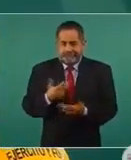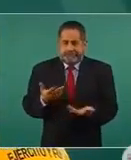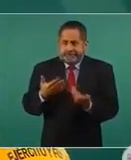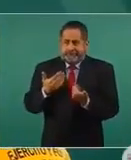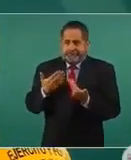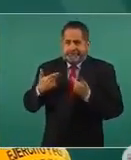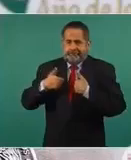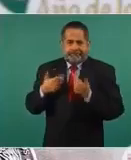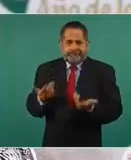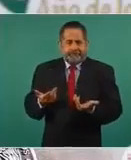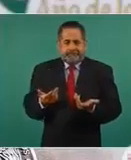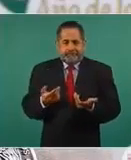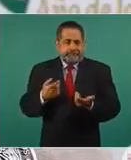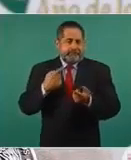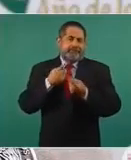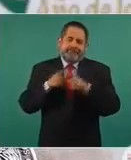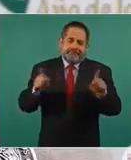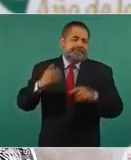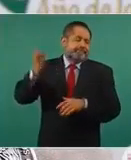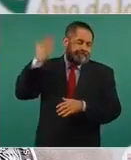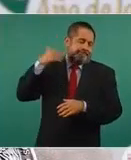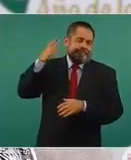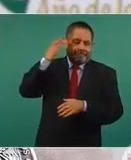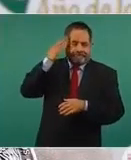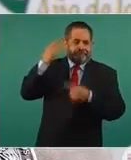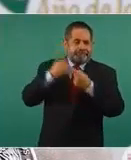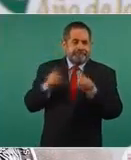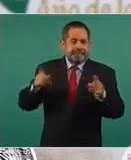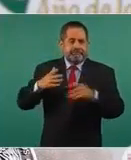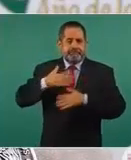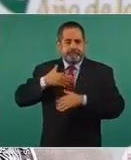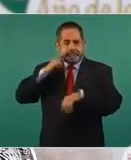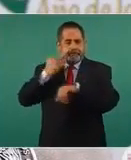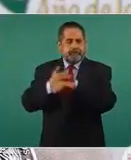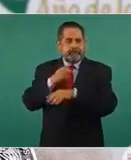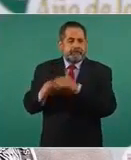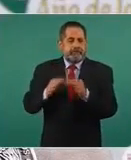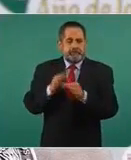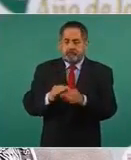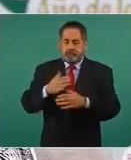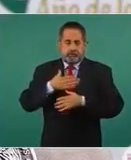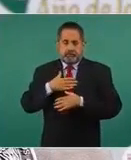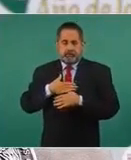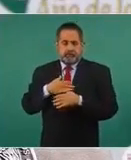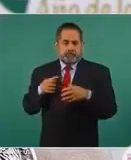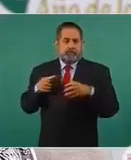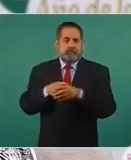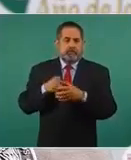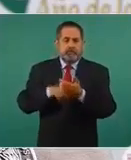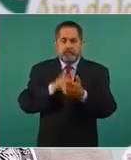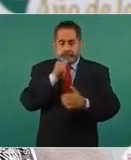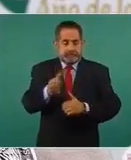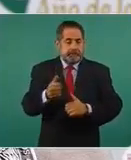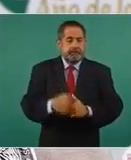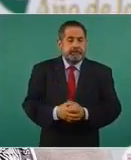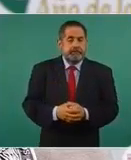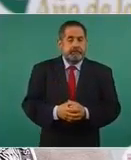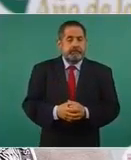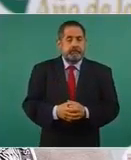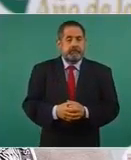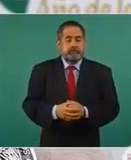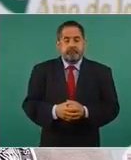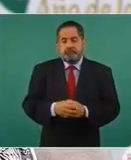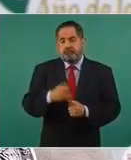no eran actividades o no tenía responsabilidad la guarnición en ese ámbito.